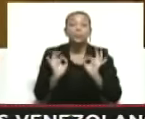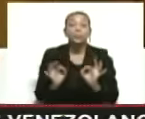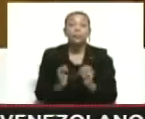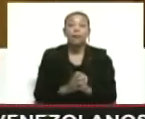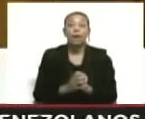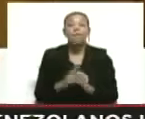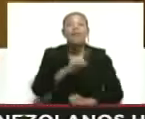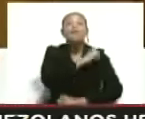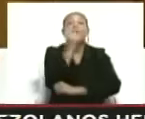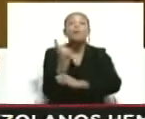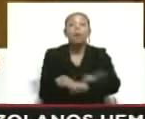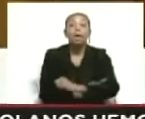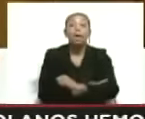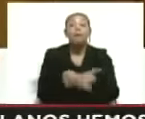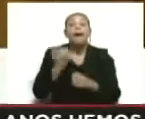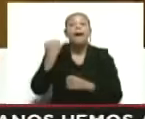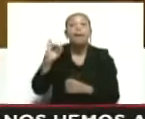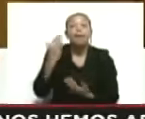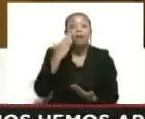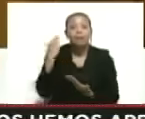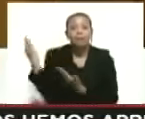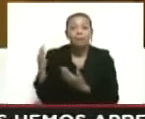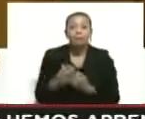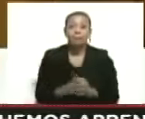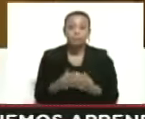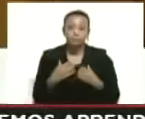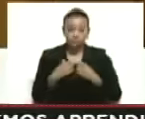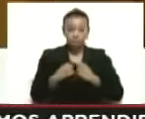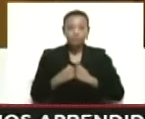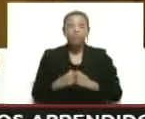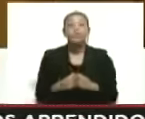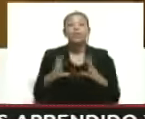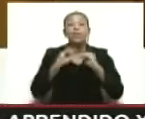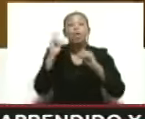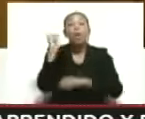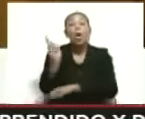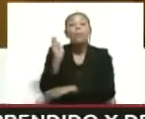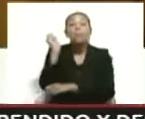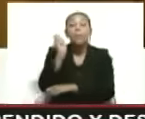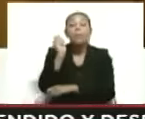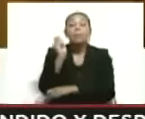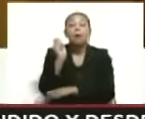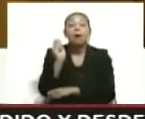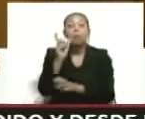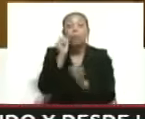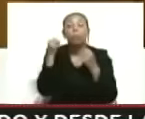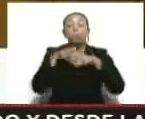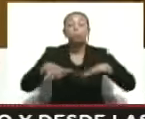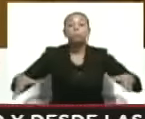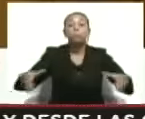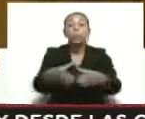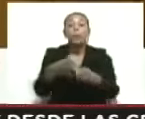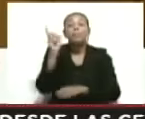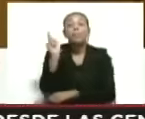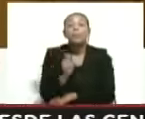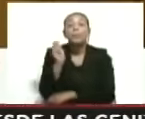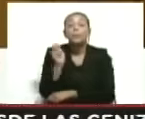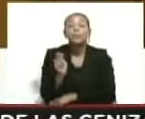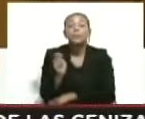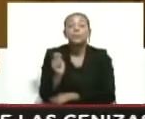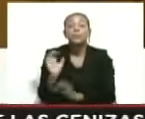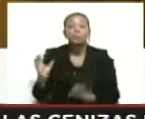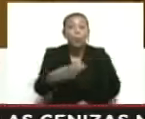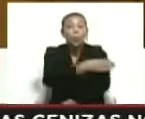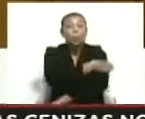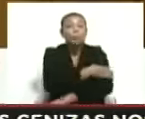de las fortalezas de ese diálogo. Y todos los diputados y las diputadas, incluidos los sectores de la oposición que